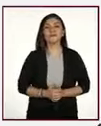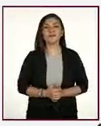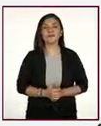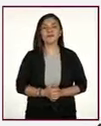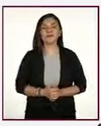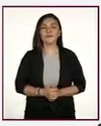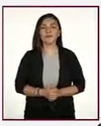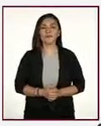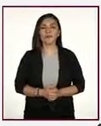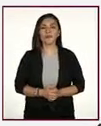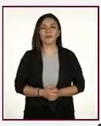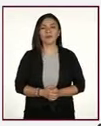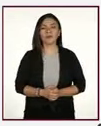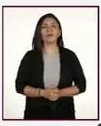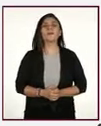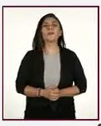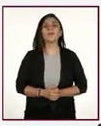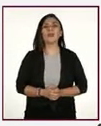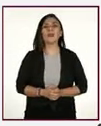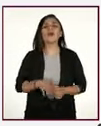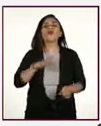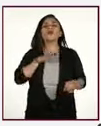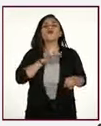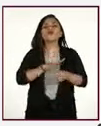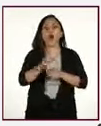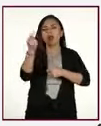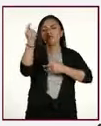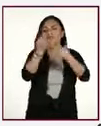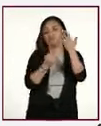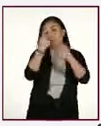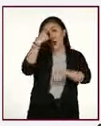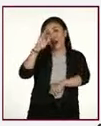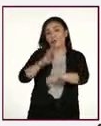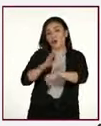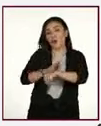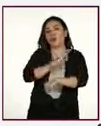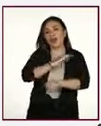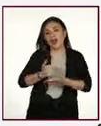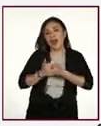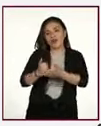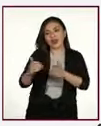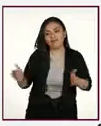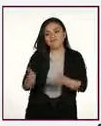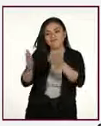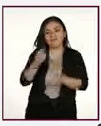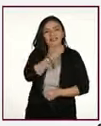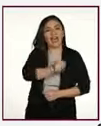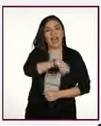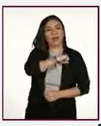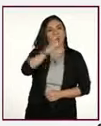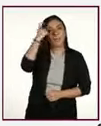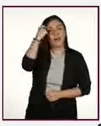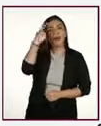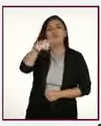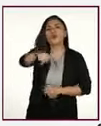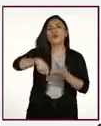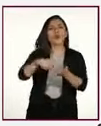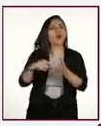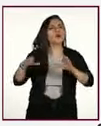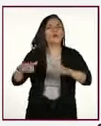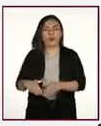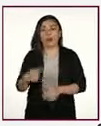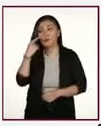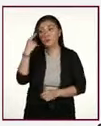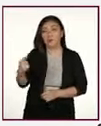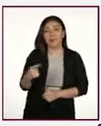tenemos. Menciona algunos factores de protección para promover la salud mental desde tu comunidad. En medio está